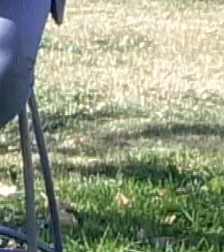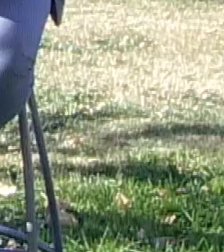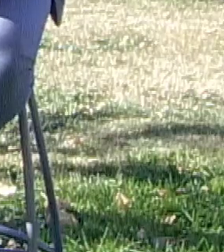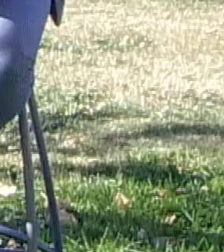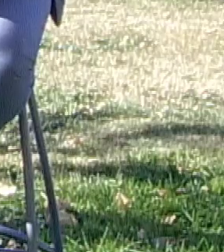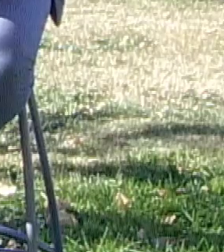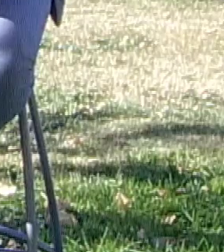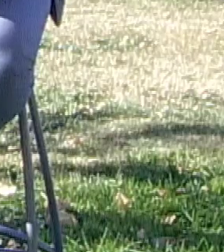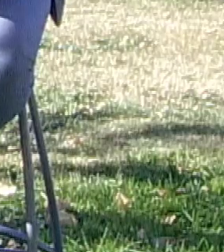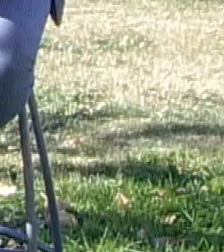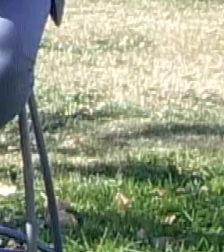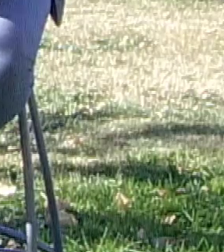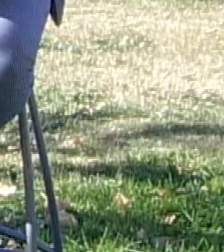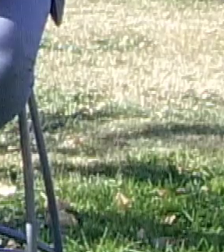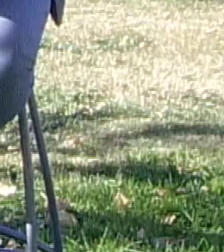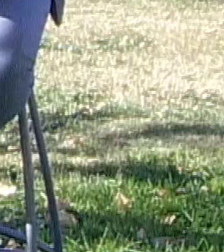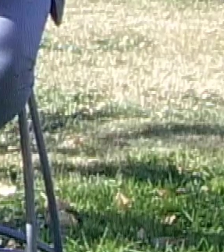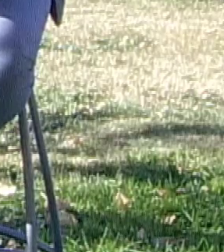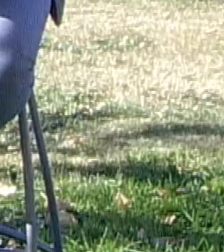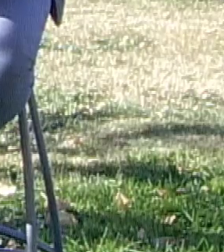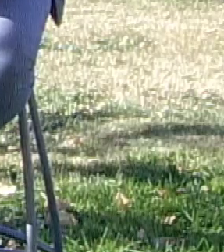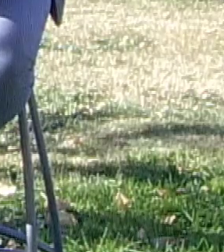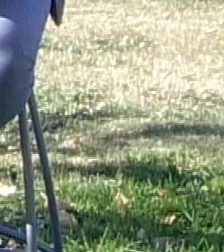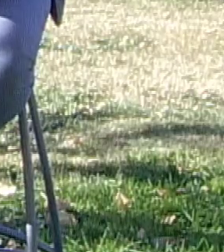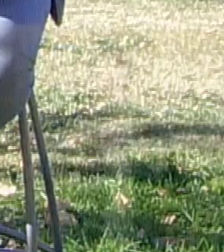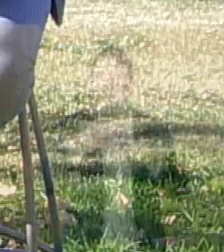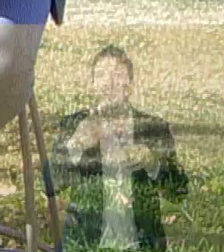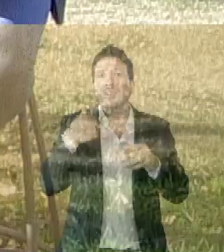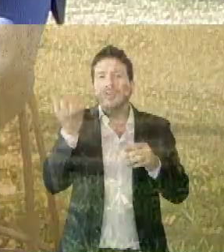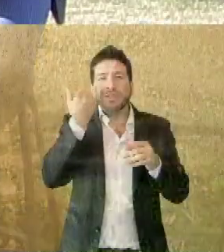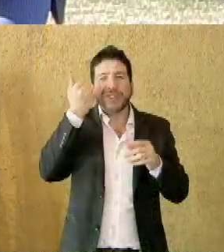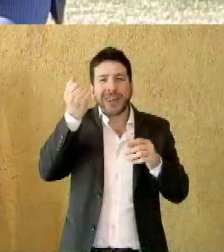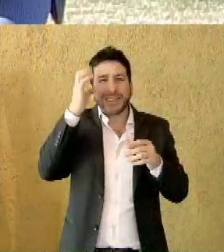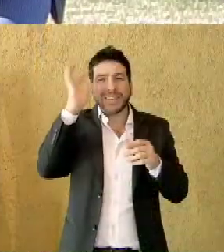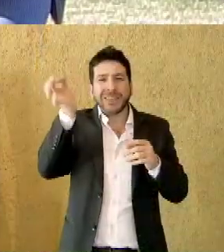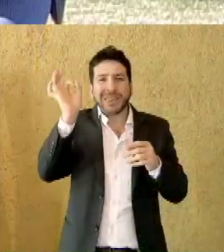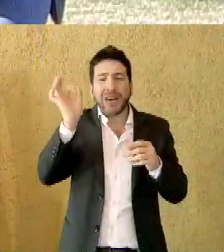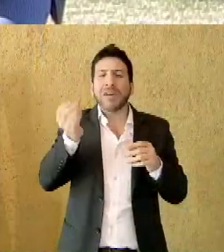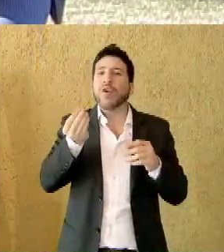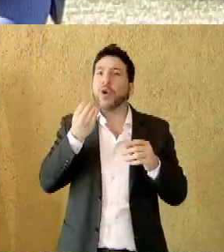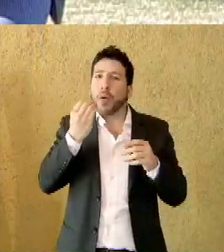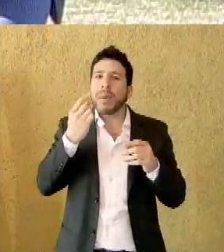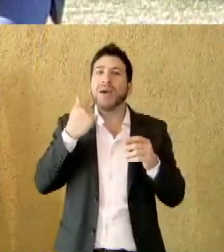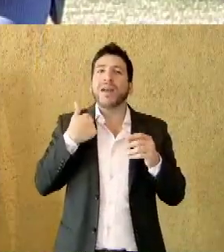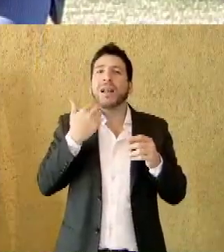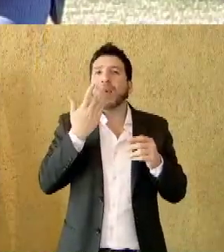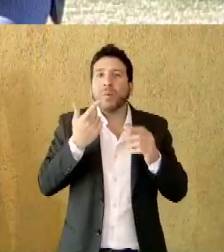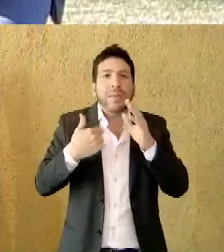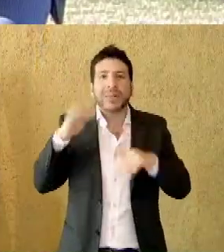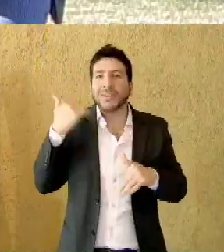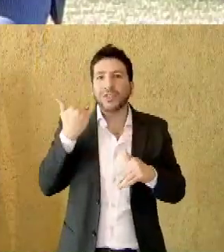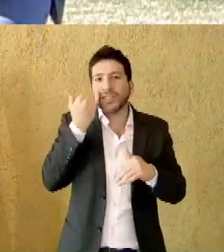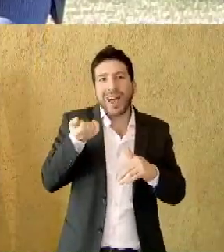¿no? Con esta comida que tanto nos gusta, que tanto queremos, que no podemos dejar justamente de disfrutar en este fin de semana largo. Yo ya comí